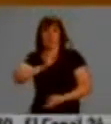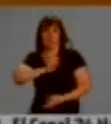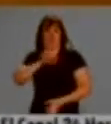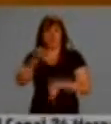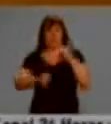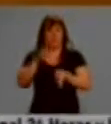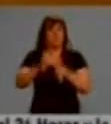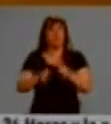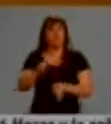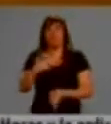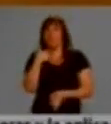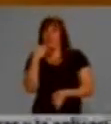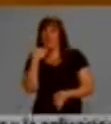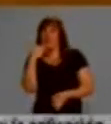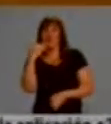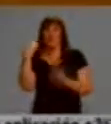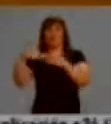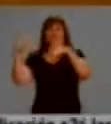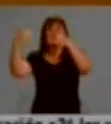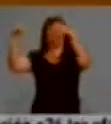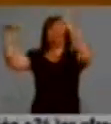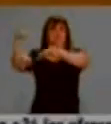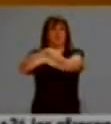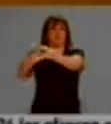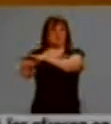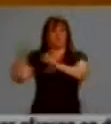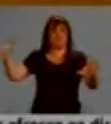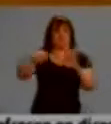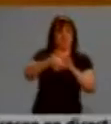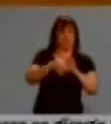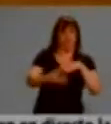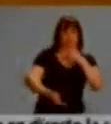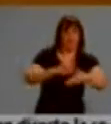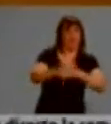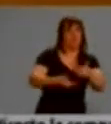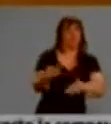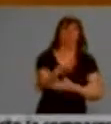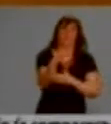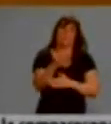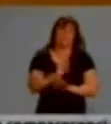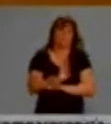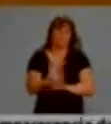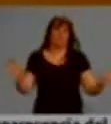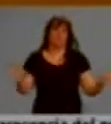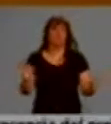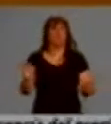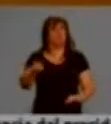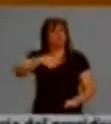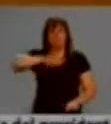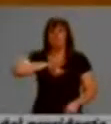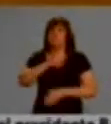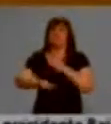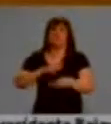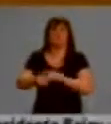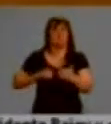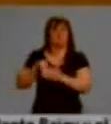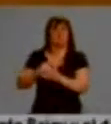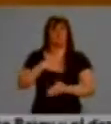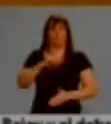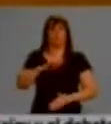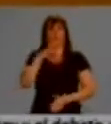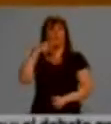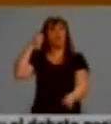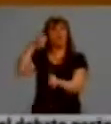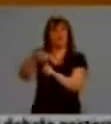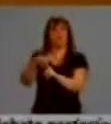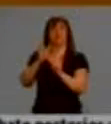Judicial, ni a ningún escalón administrativo que tenga algo que ver con este proceso. Haremos todo lo que haga falta para contribuir a que la